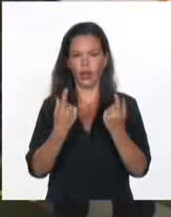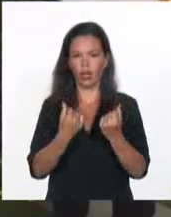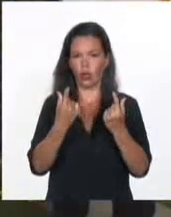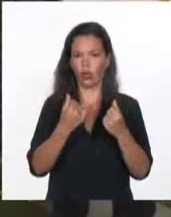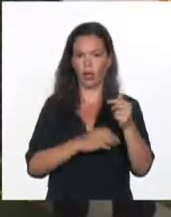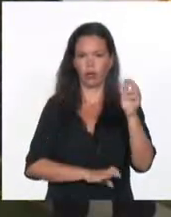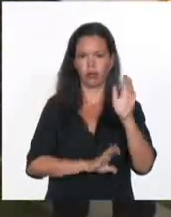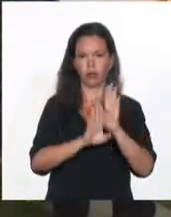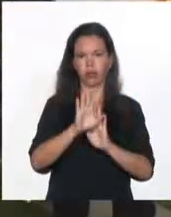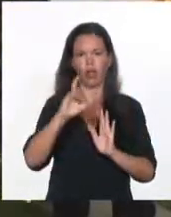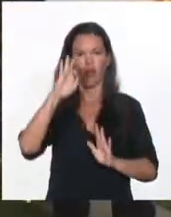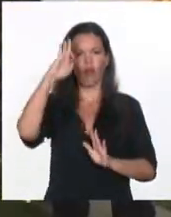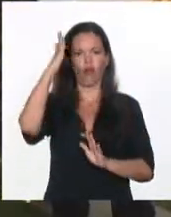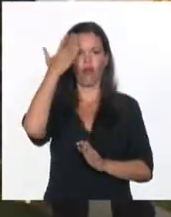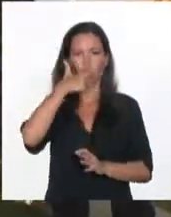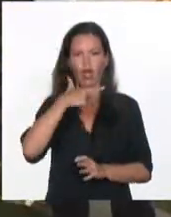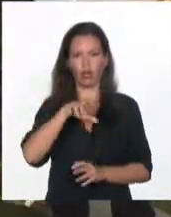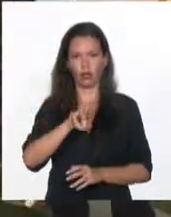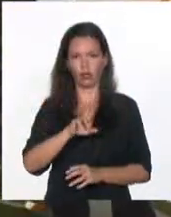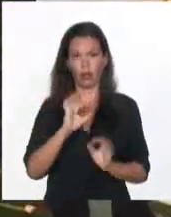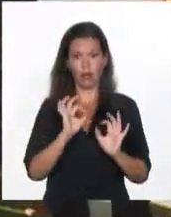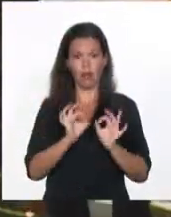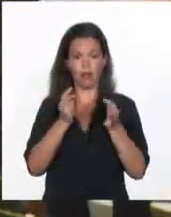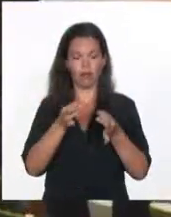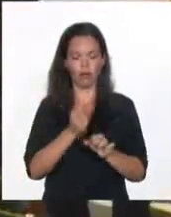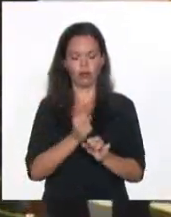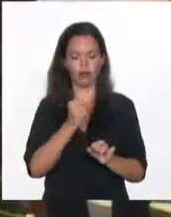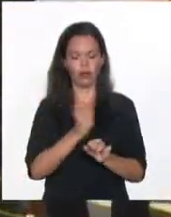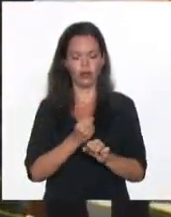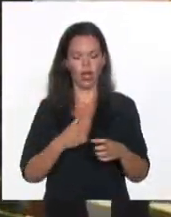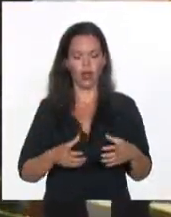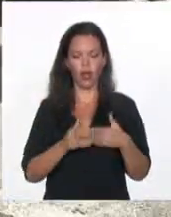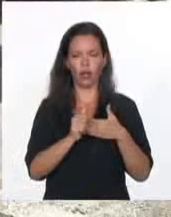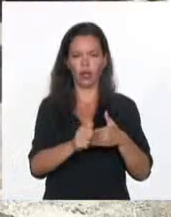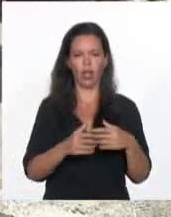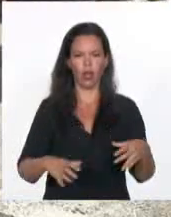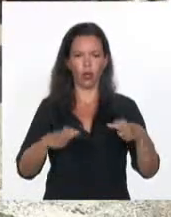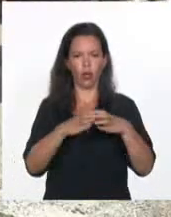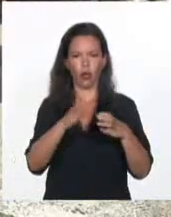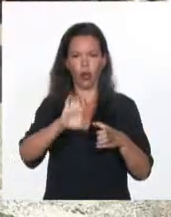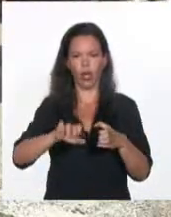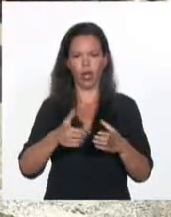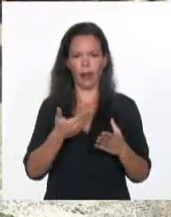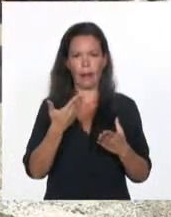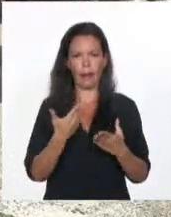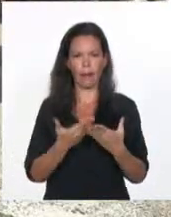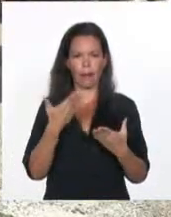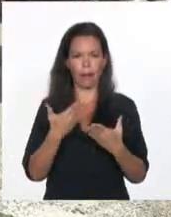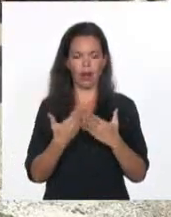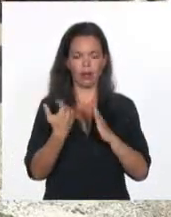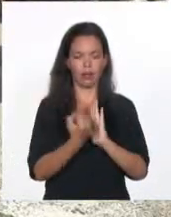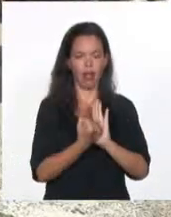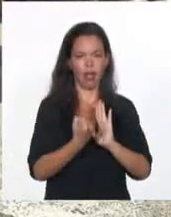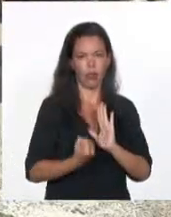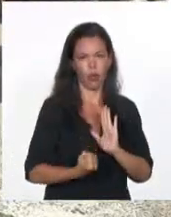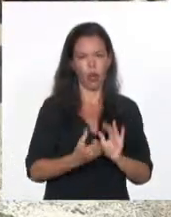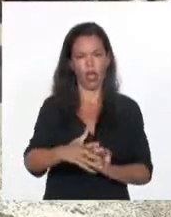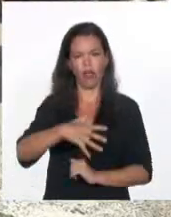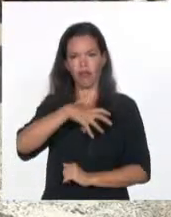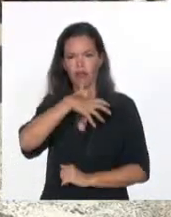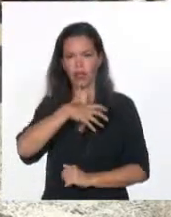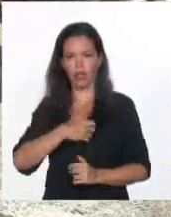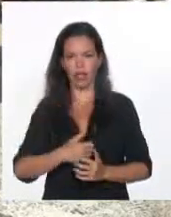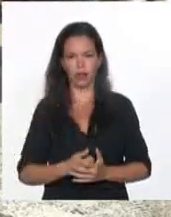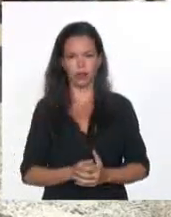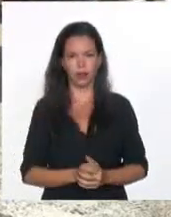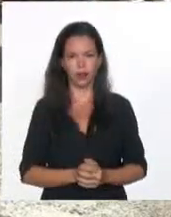FARC, en particular su desempeño al frente del Grupo de Administración Empresarial, entidad aprobada por el comandante en jefe Fidel Castro Ruz